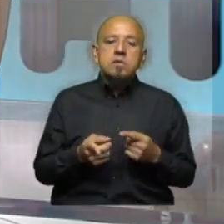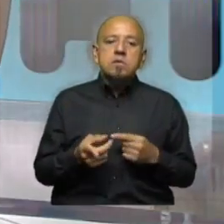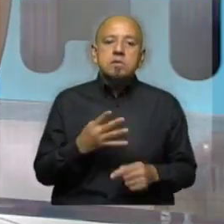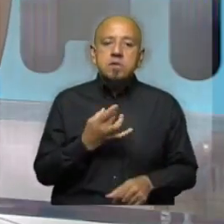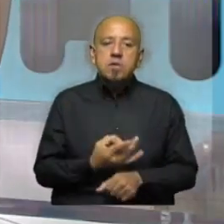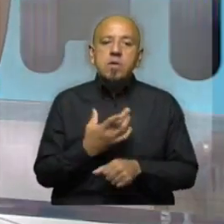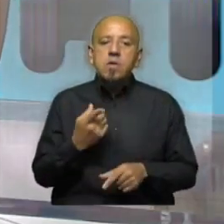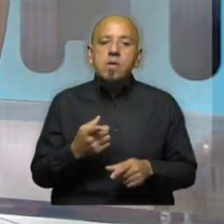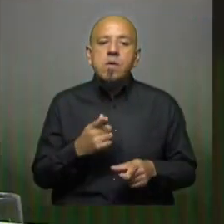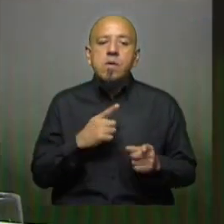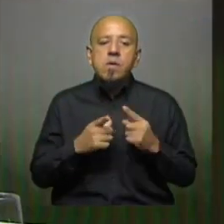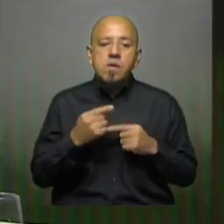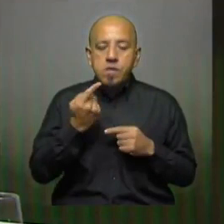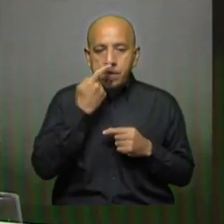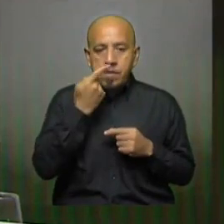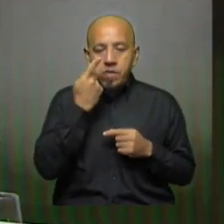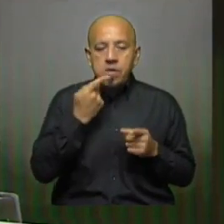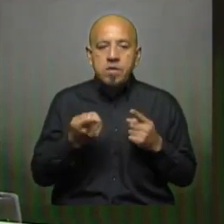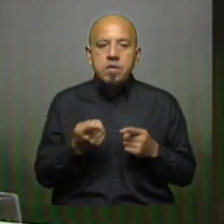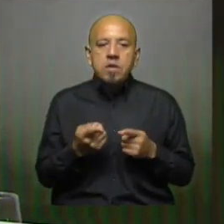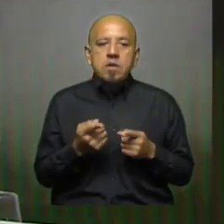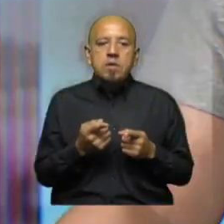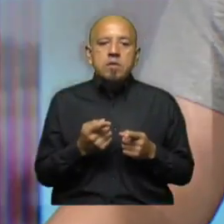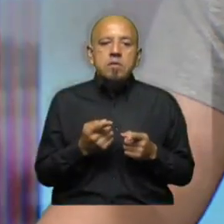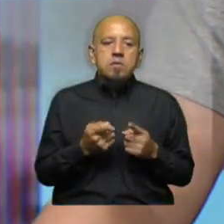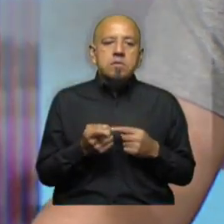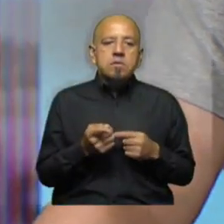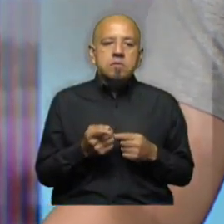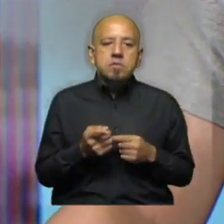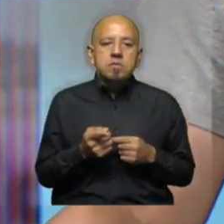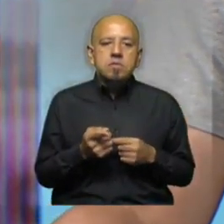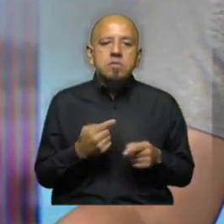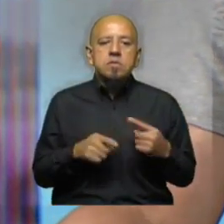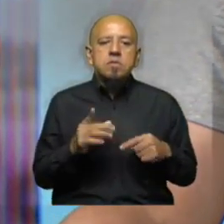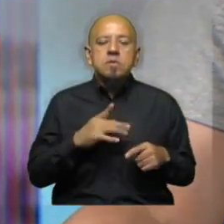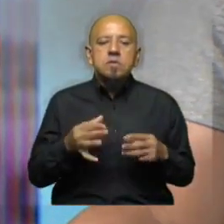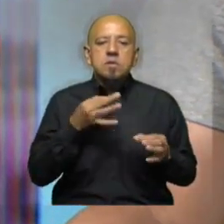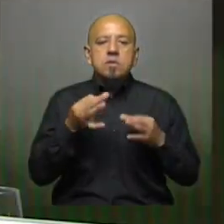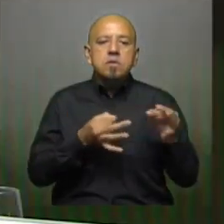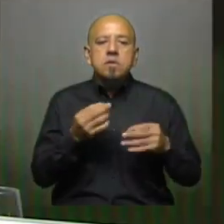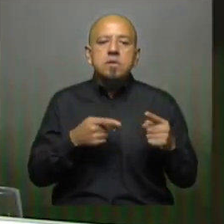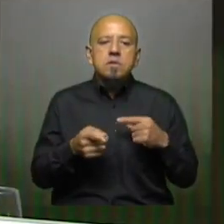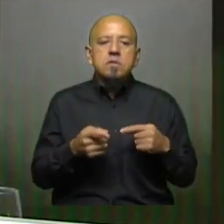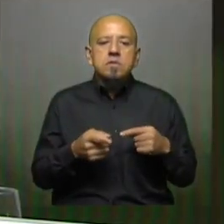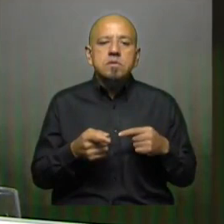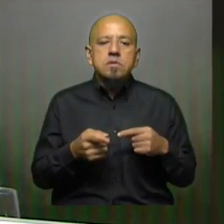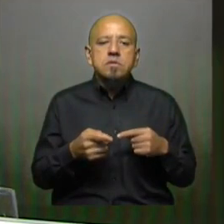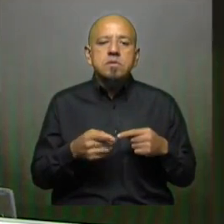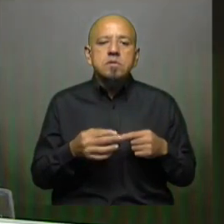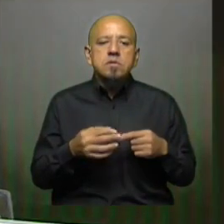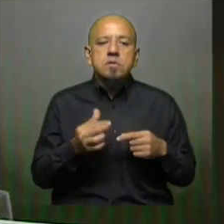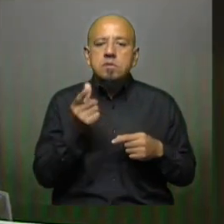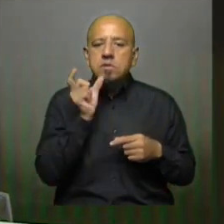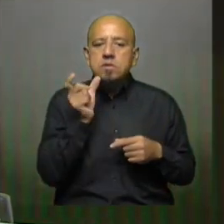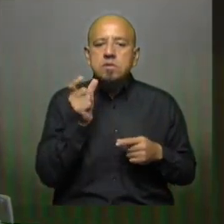está repasada y que me parece súper interesante. Está buenísimo la definición correcta de off the record y sí, todo eso que explican. Exacto, esa palabra que en ese momento